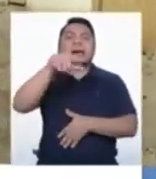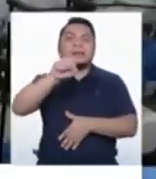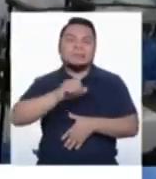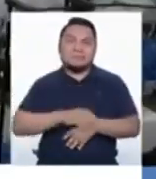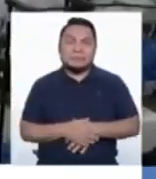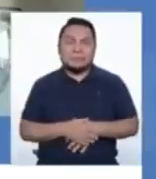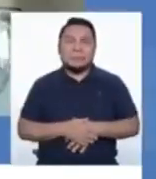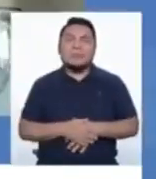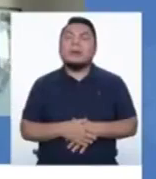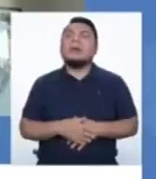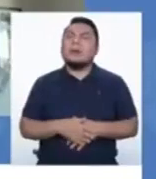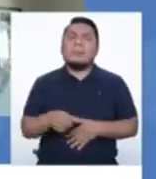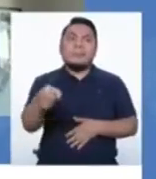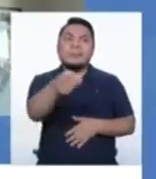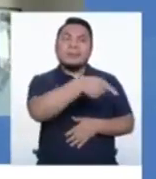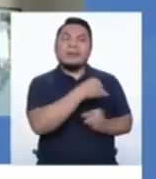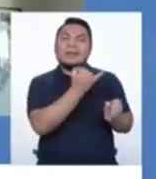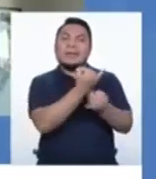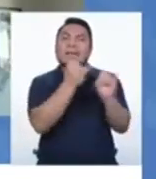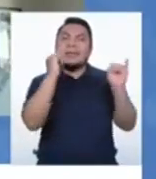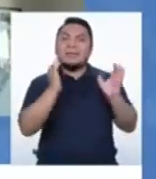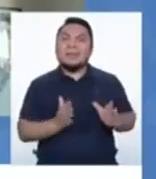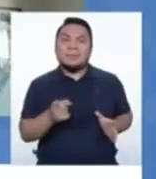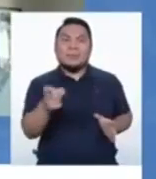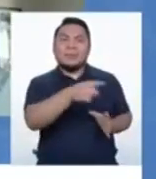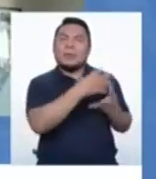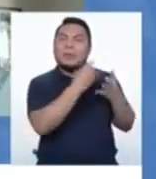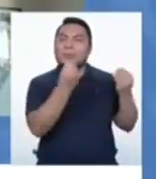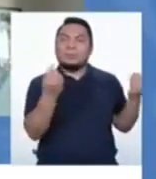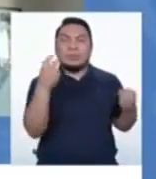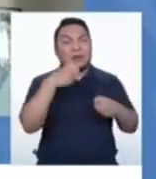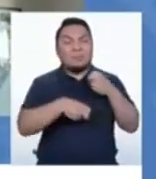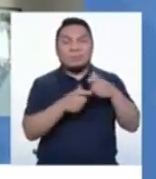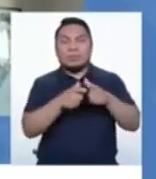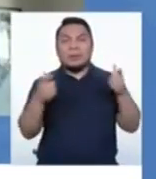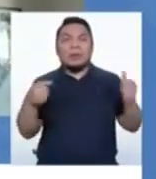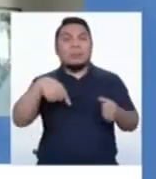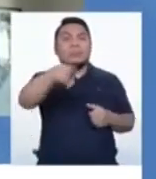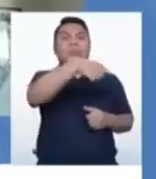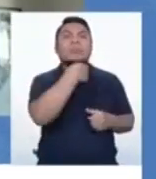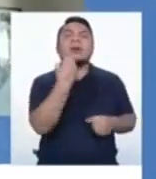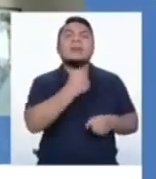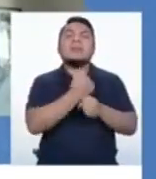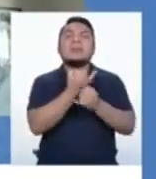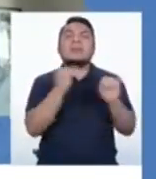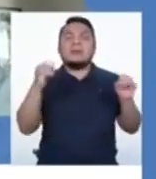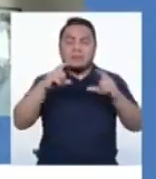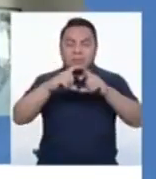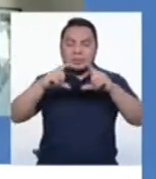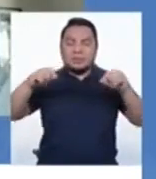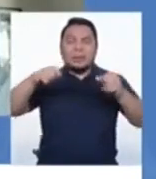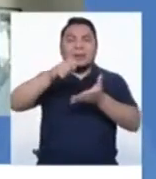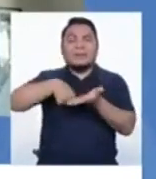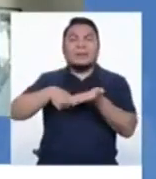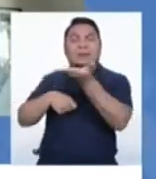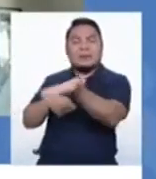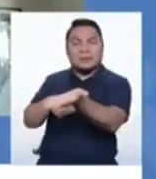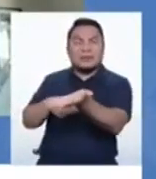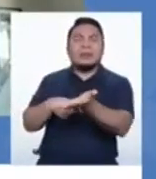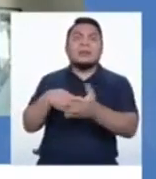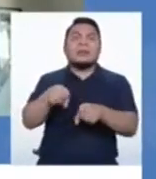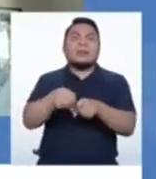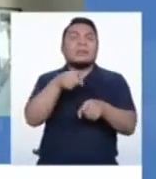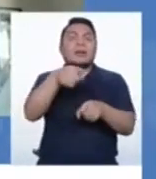Mientras tanto, ¿qué pasa con los independientes? Ahí también el gran problema, ¿no? Porque aquellos que pasan un recibo por prestación de servicio, los